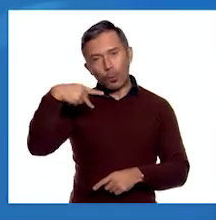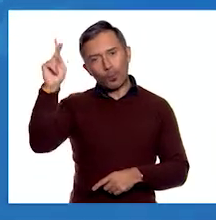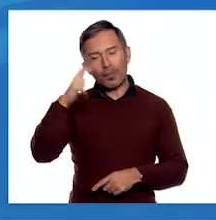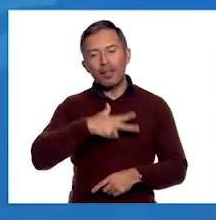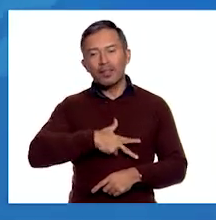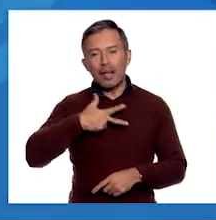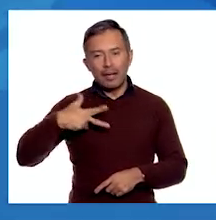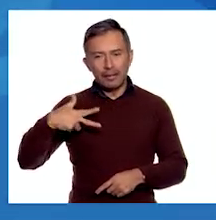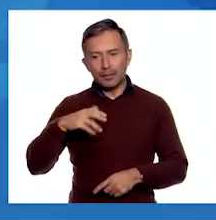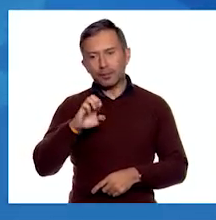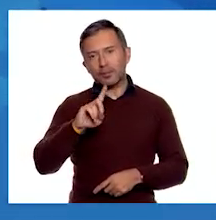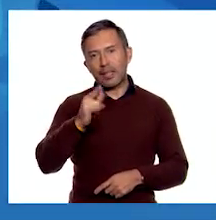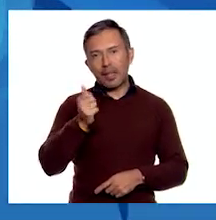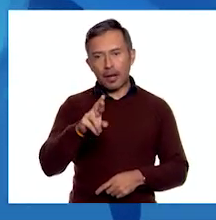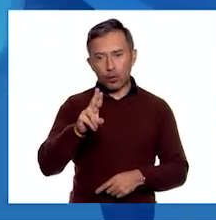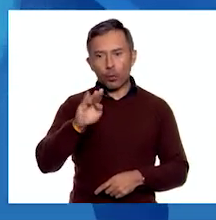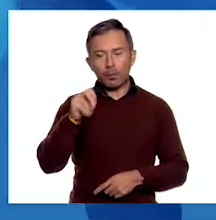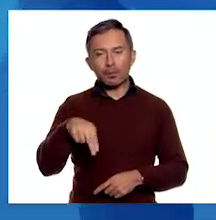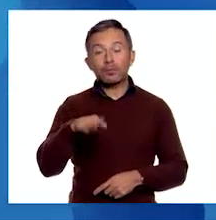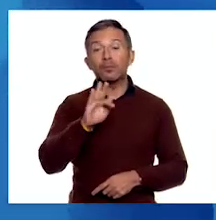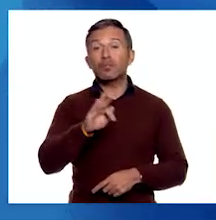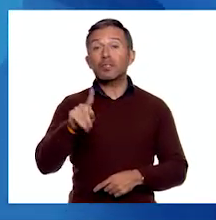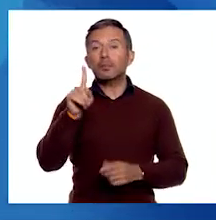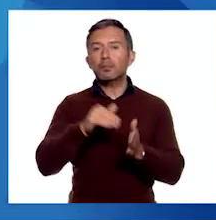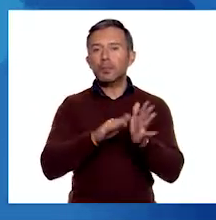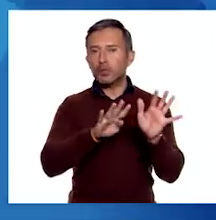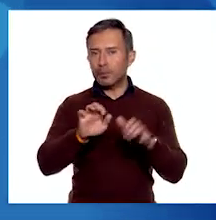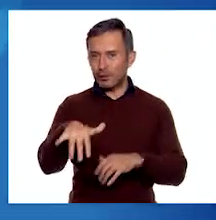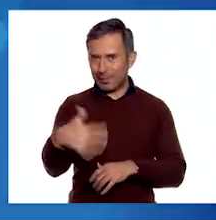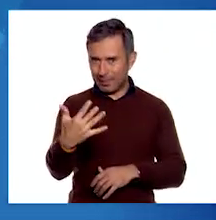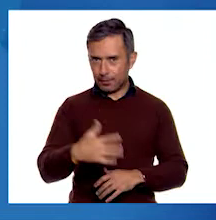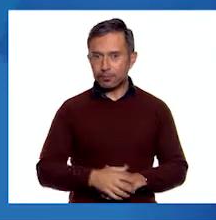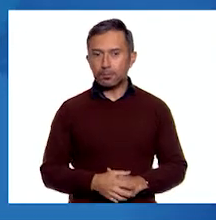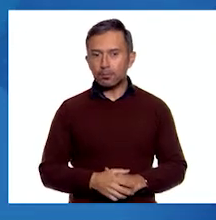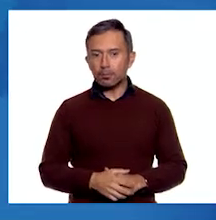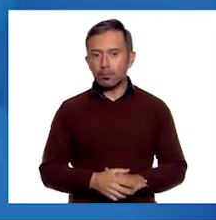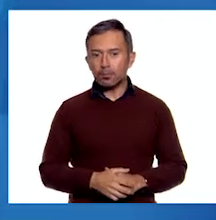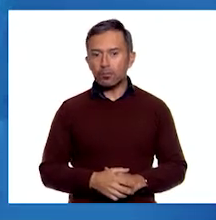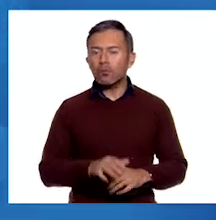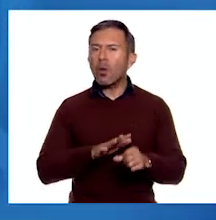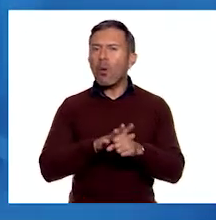de 1915. ¿Ven un jarrón o ven dos